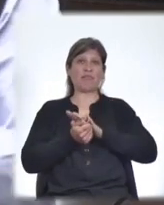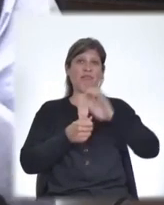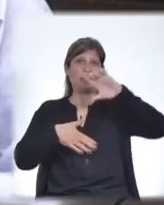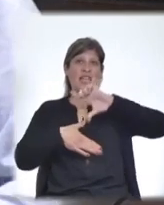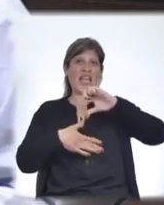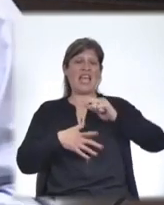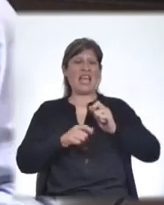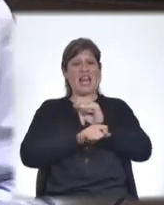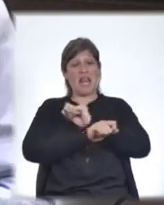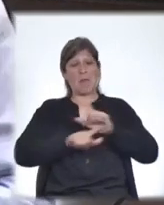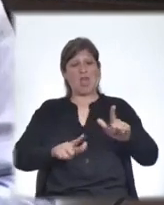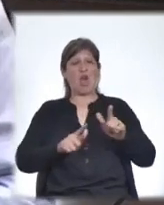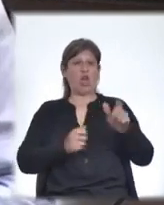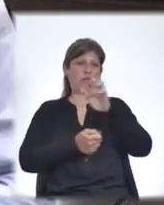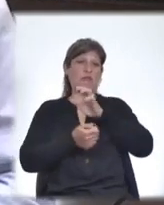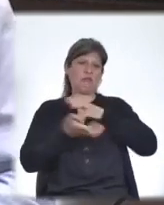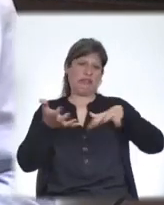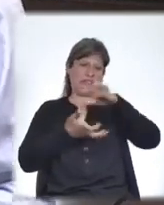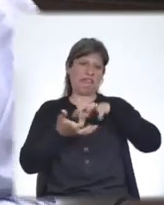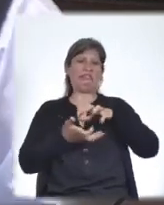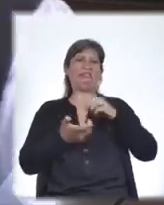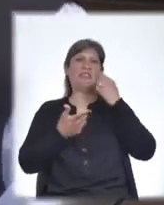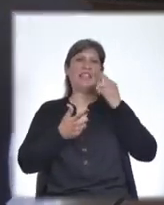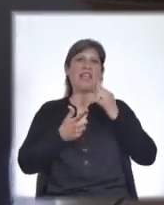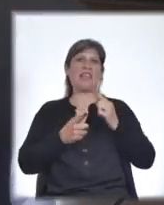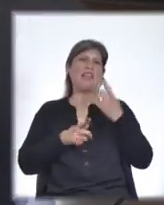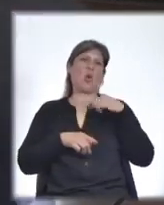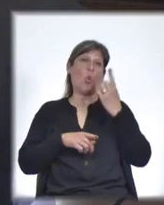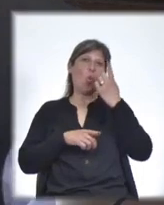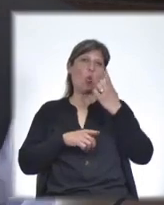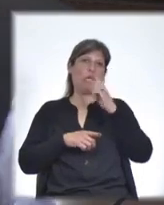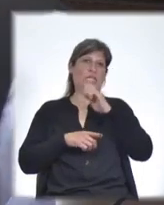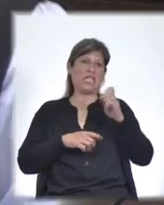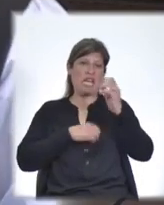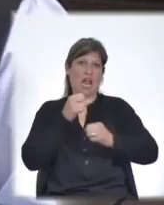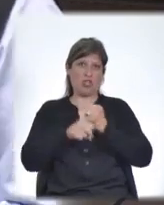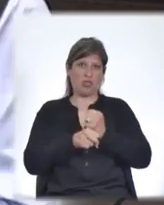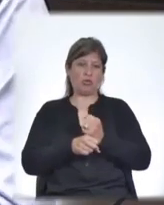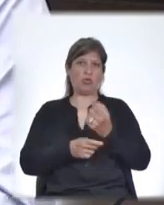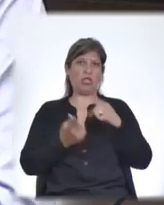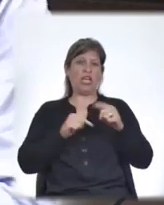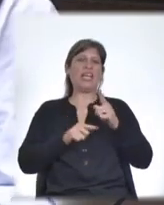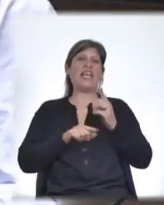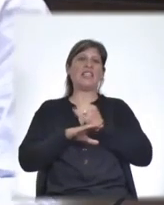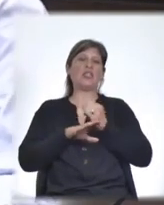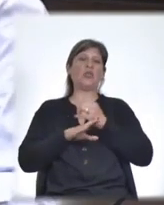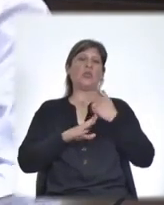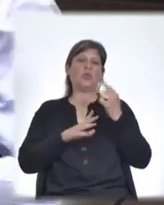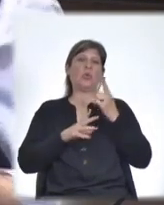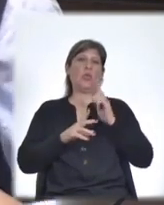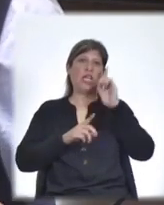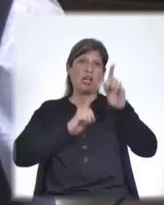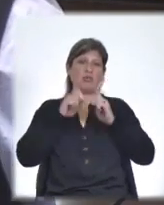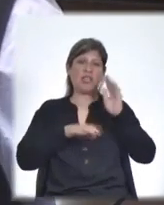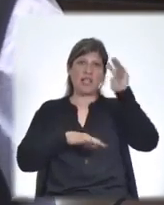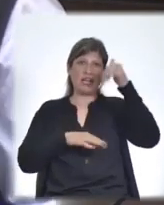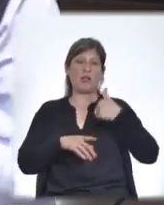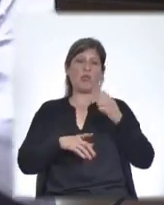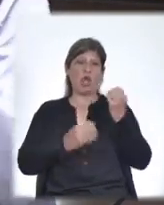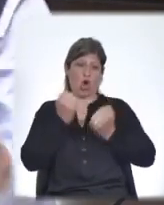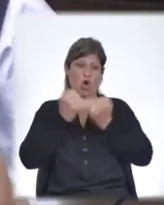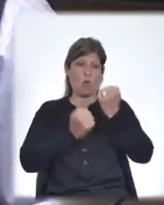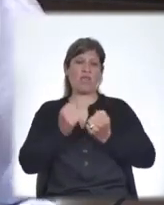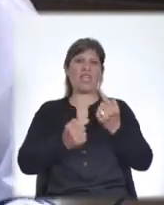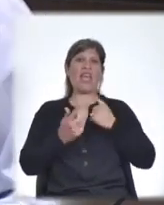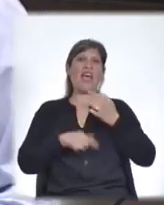peor crisis de un siglo. El Instituto de Economía de la Universidad de la República nos dice que producto de